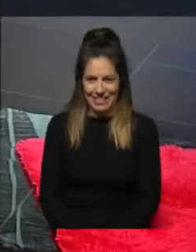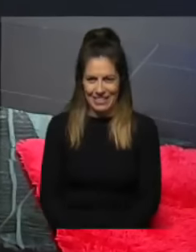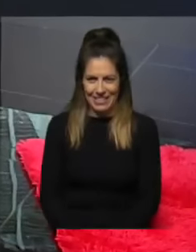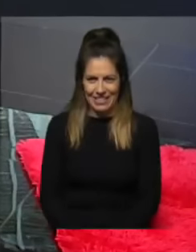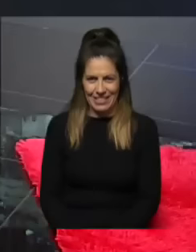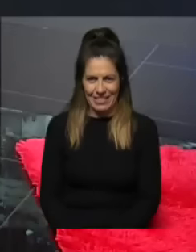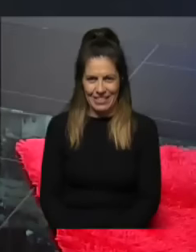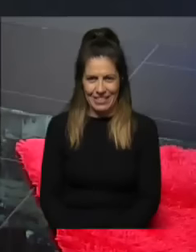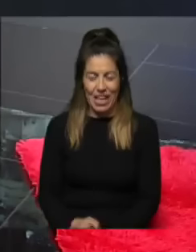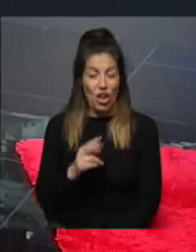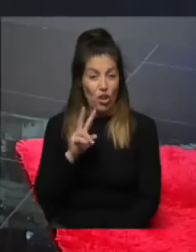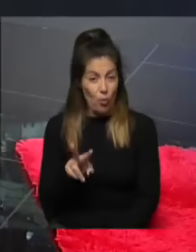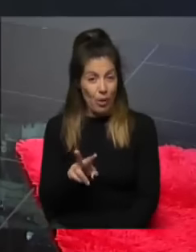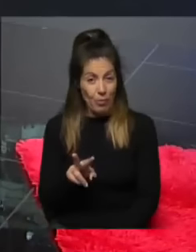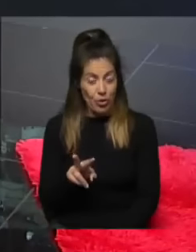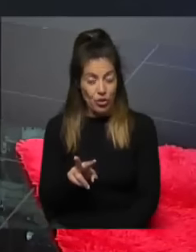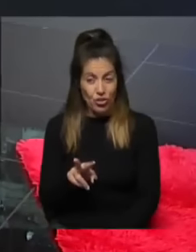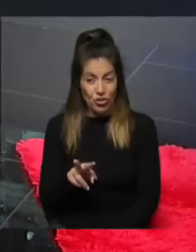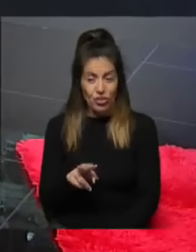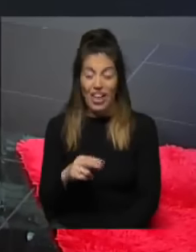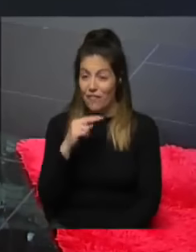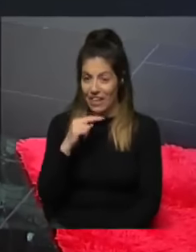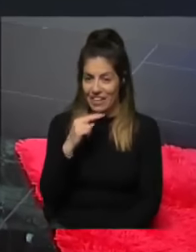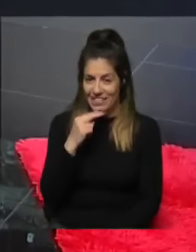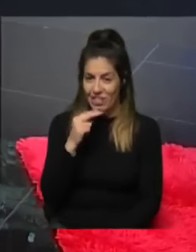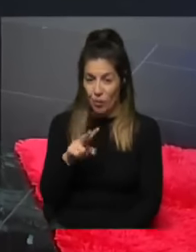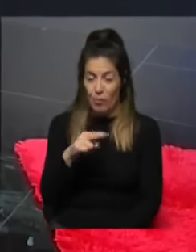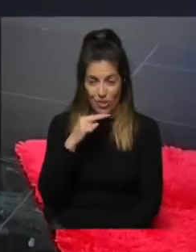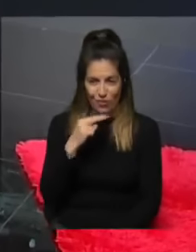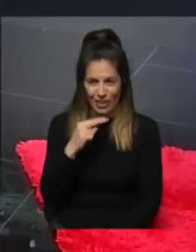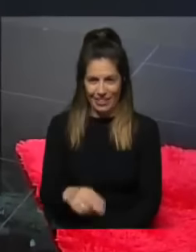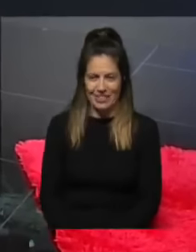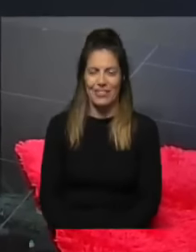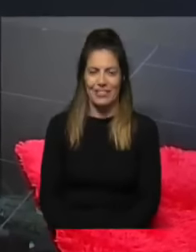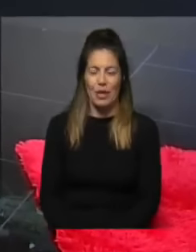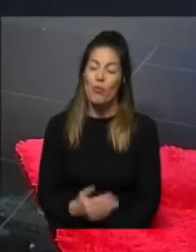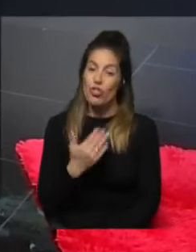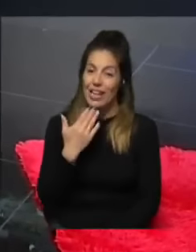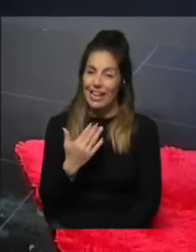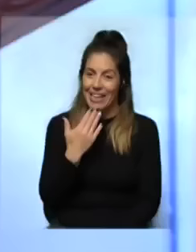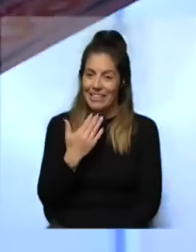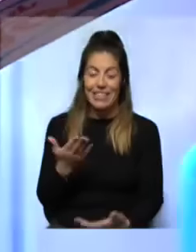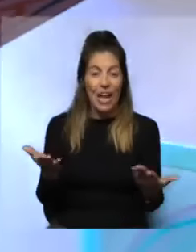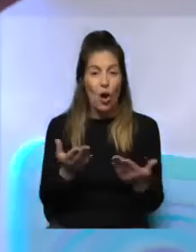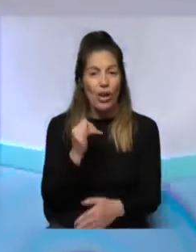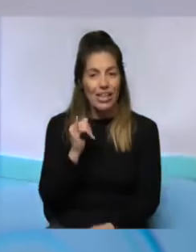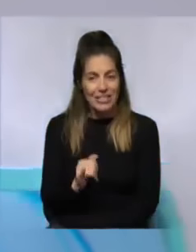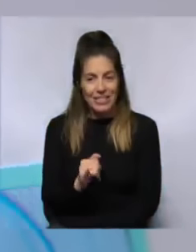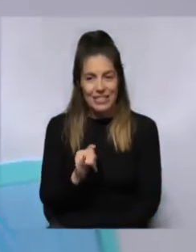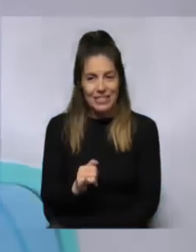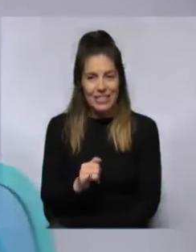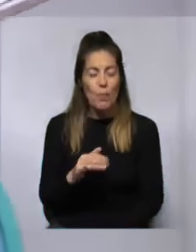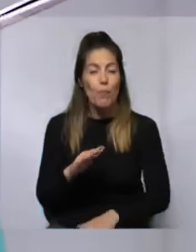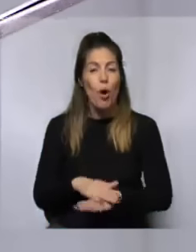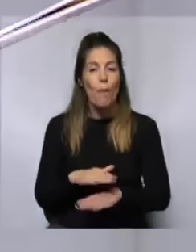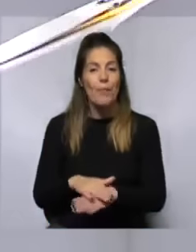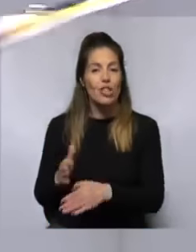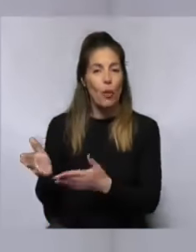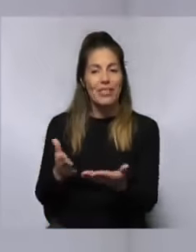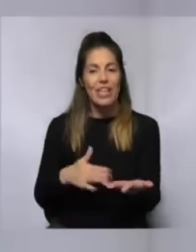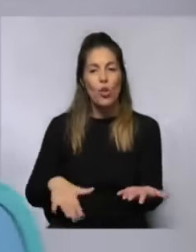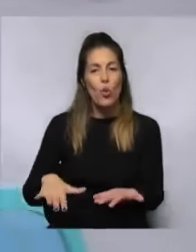abandonamos en unos días, capaz. Hasta el viernes. El viernes, correcto. Muchas gracias. Ahora, señores, señores, es momento de presentar nuestro